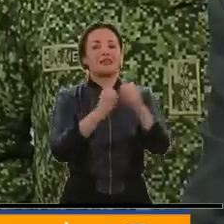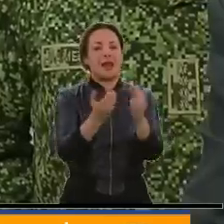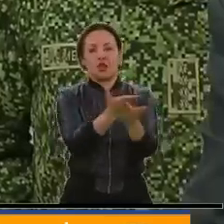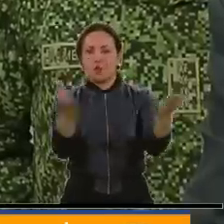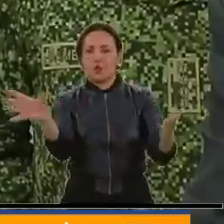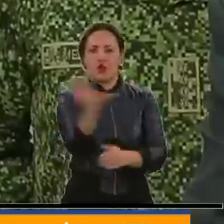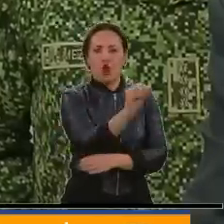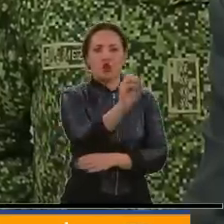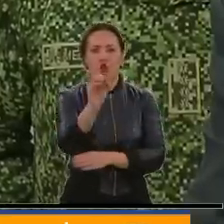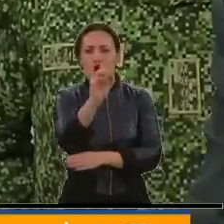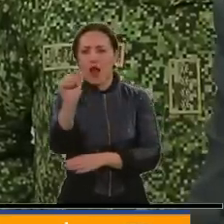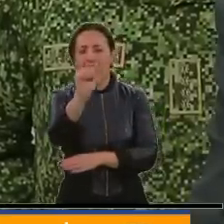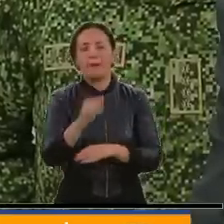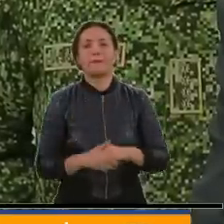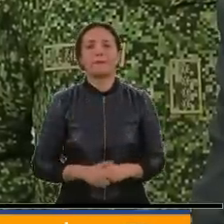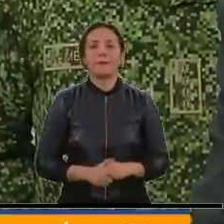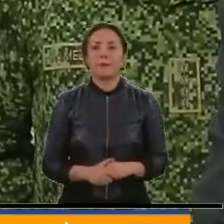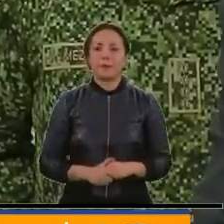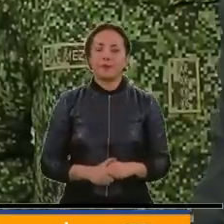todas.